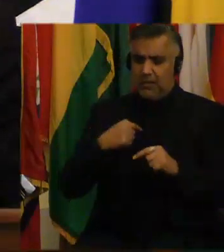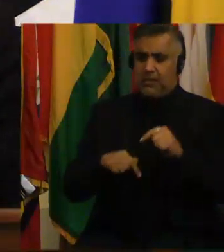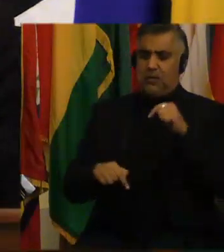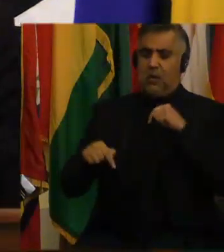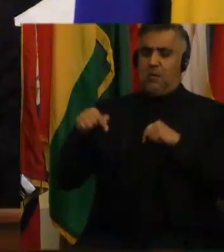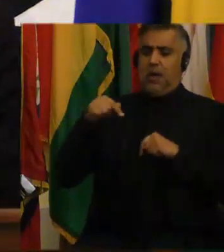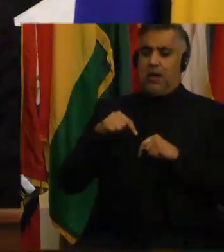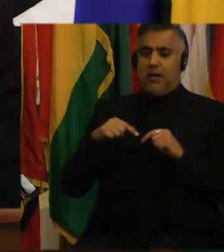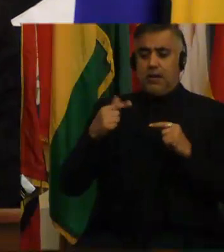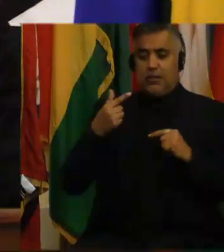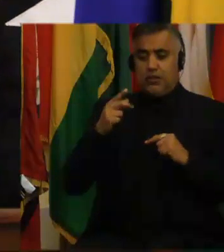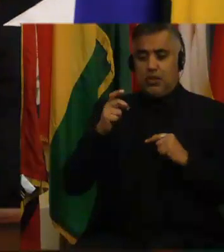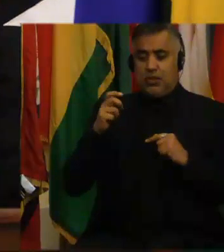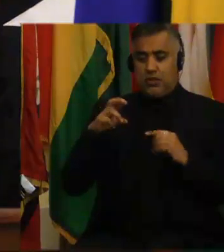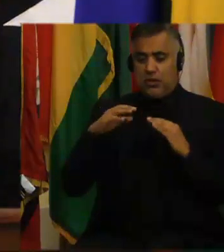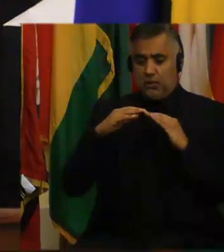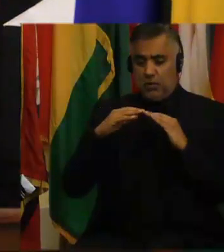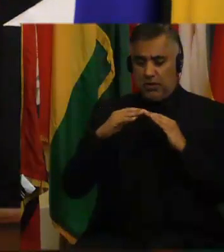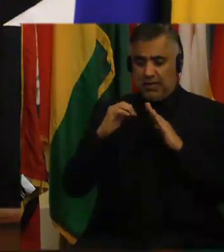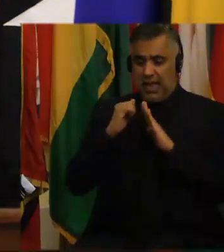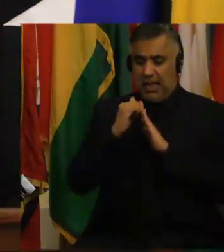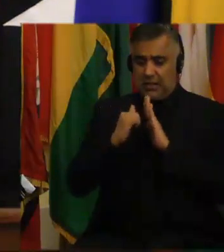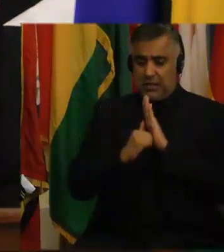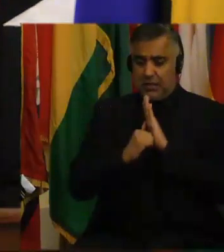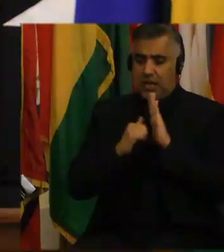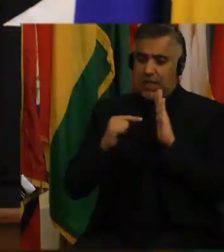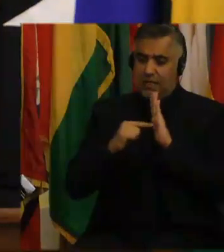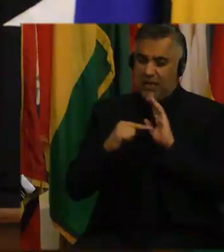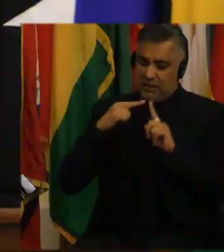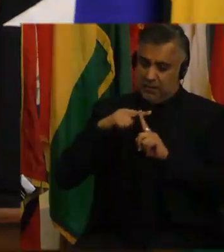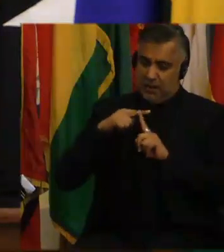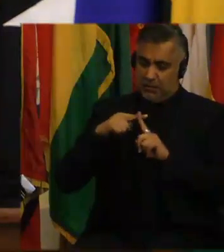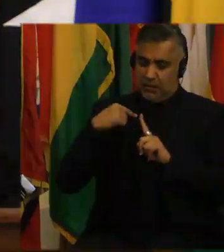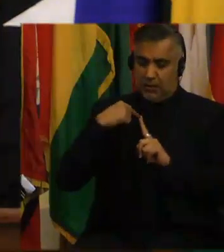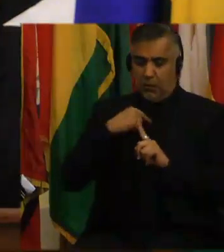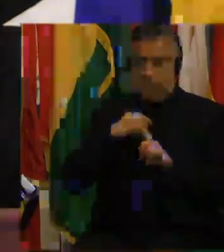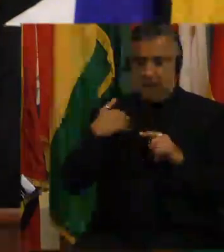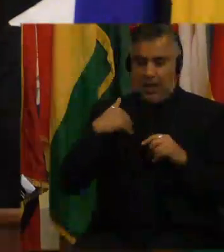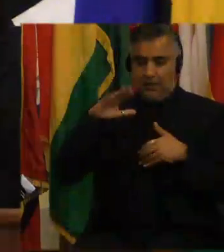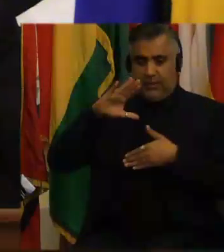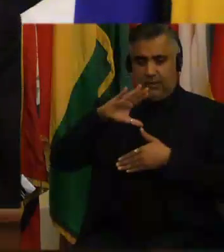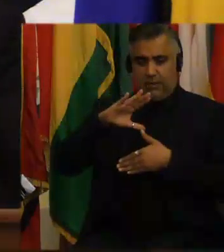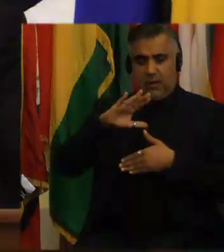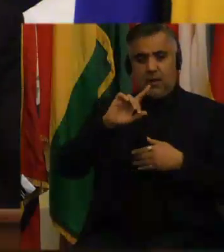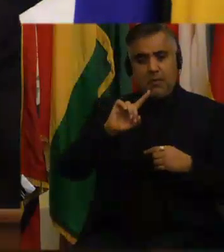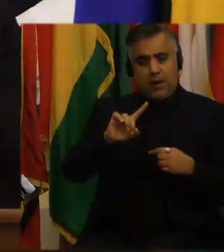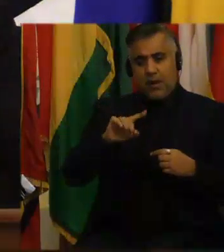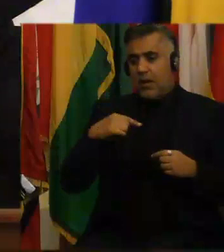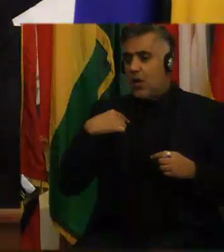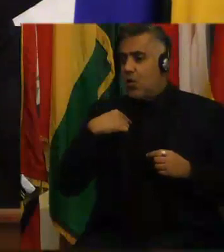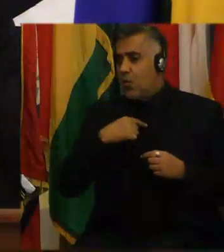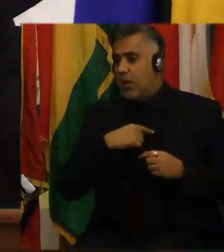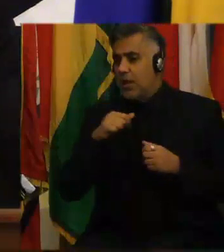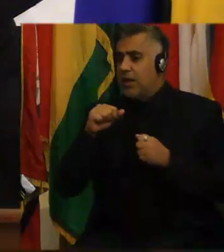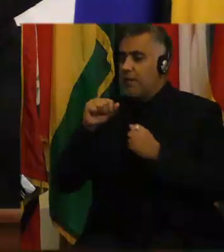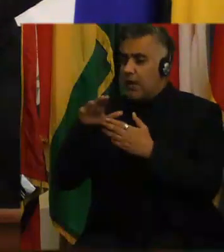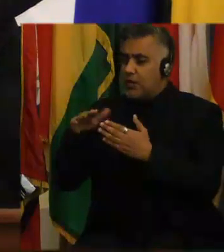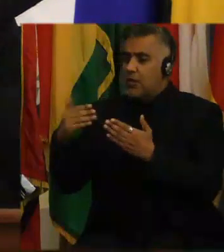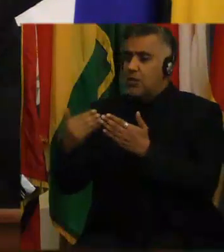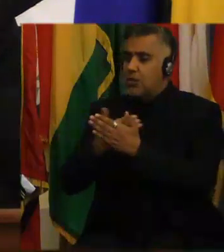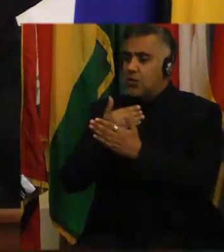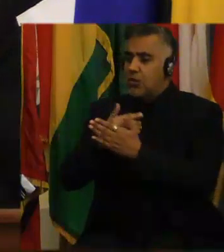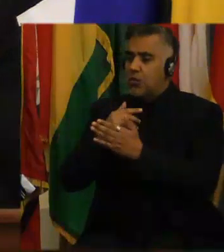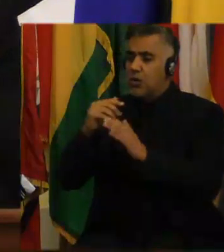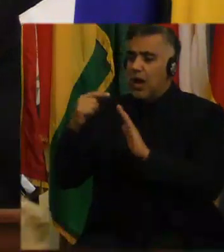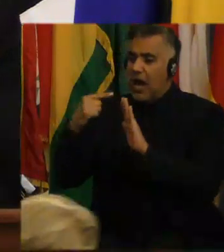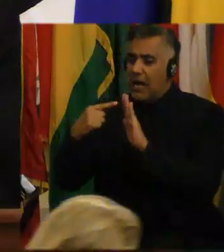mundo, pero desde los ámbitos internacionales hasta los locales, enfrentamos nuevas formas de ataques de quienes quieren mantener un orden de